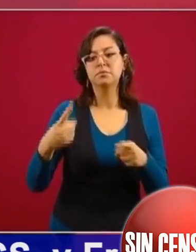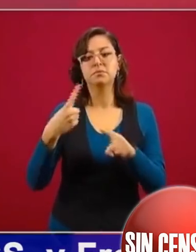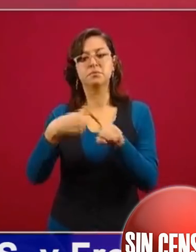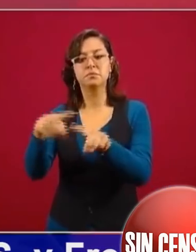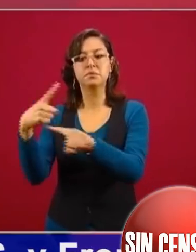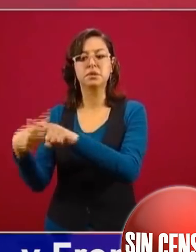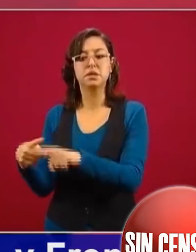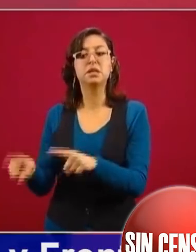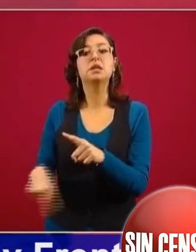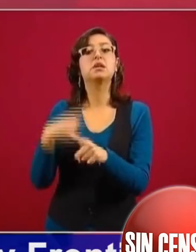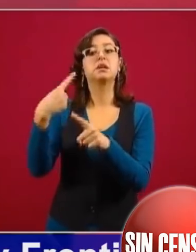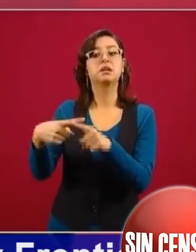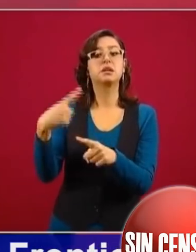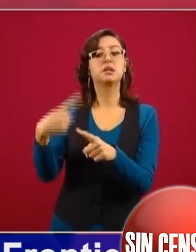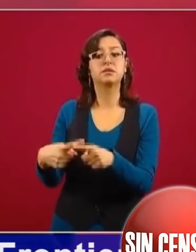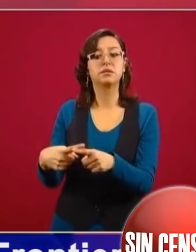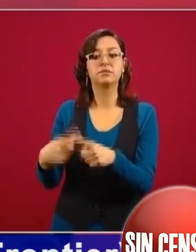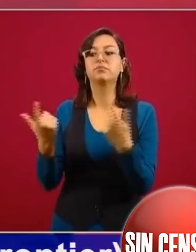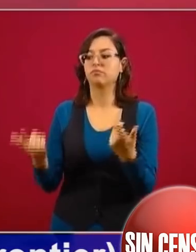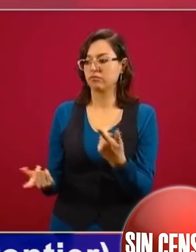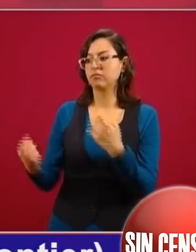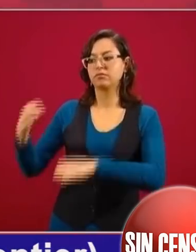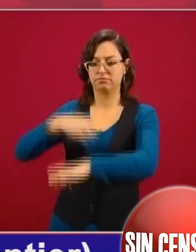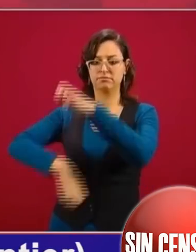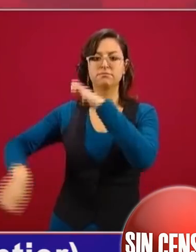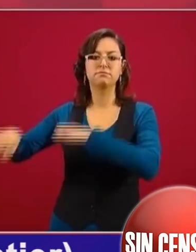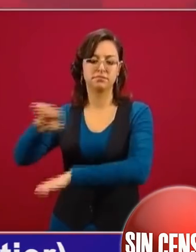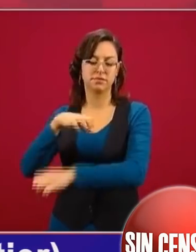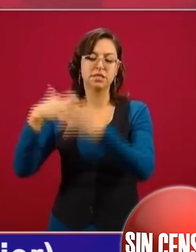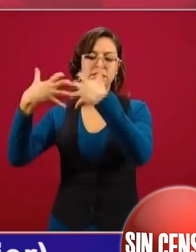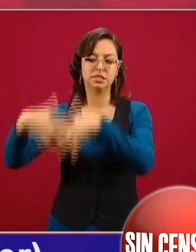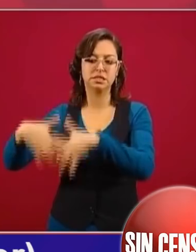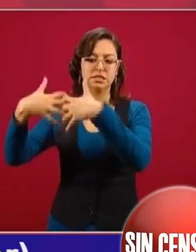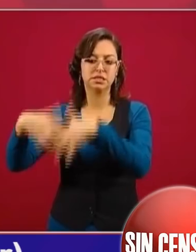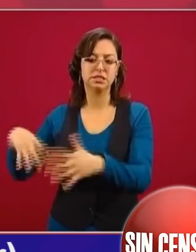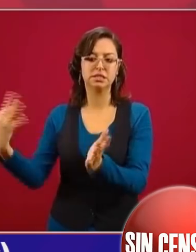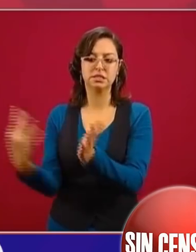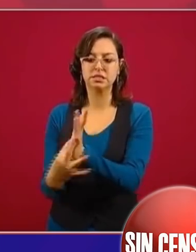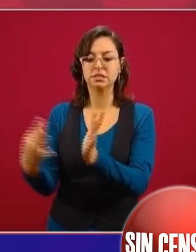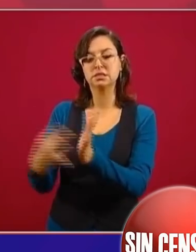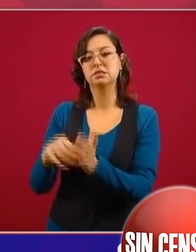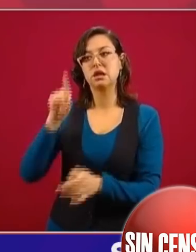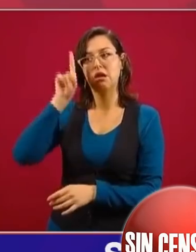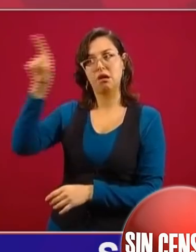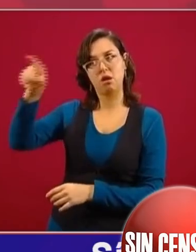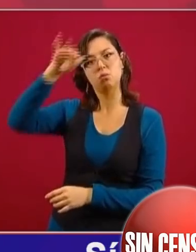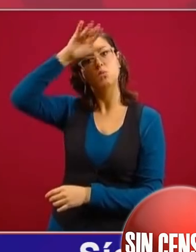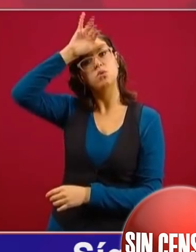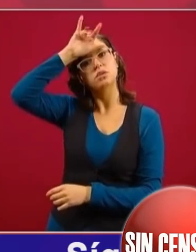son de la industria del acero de Monterrey.